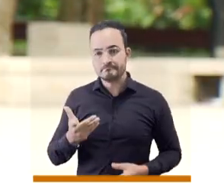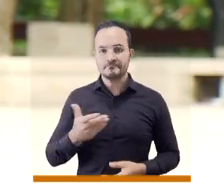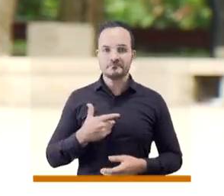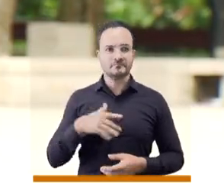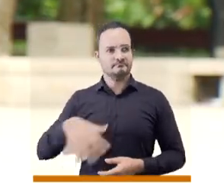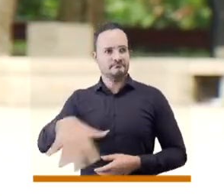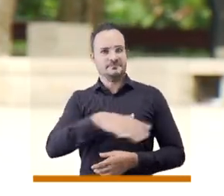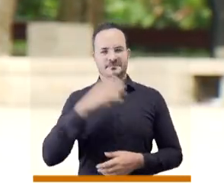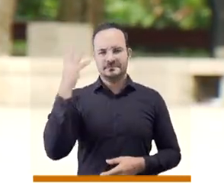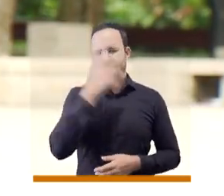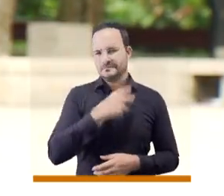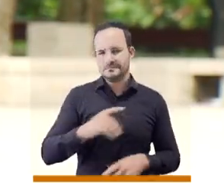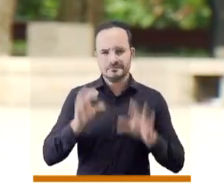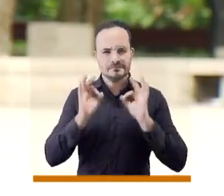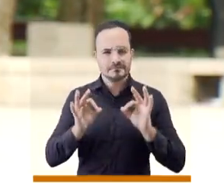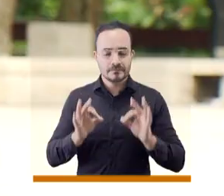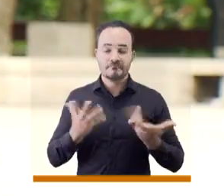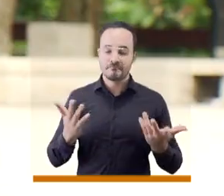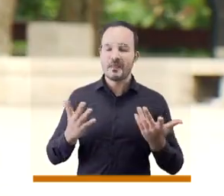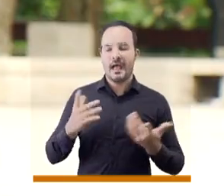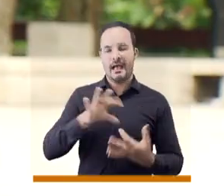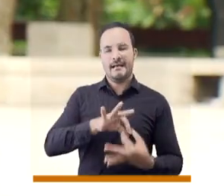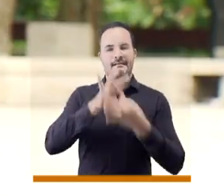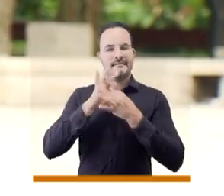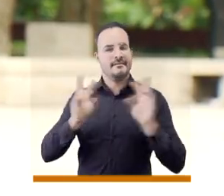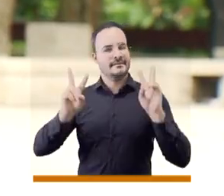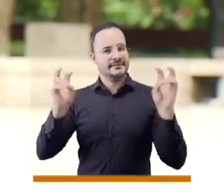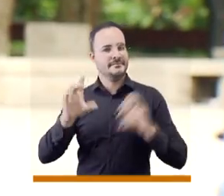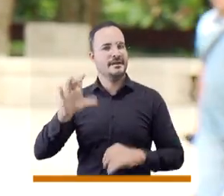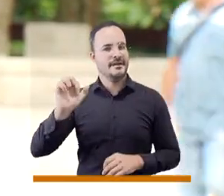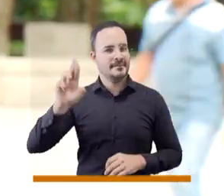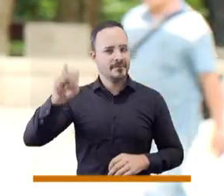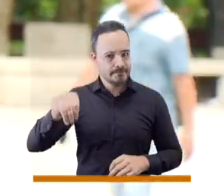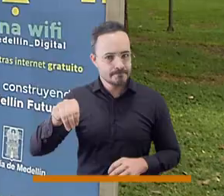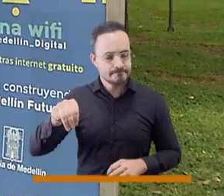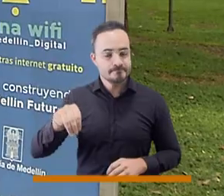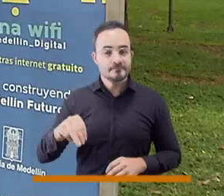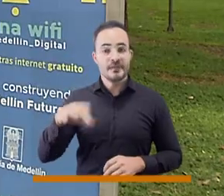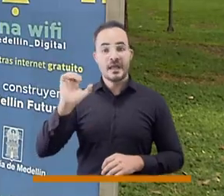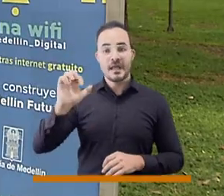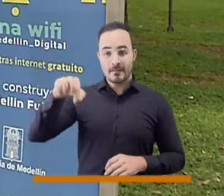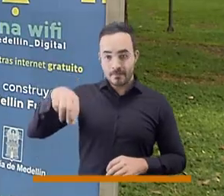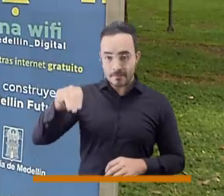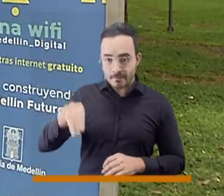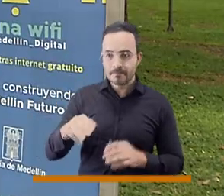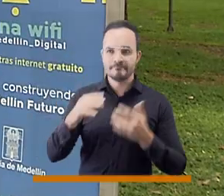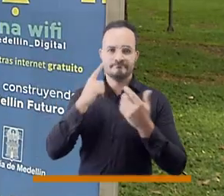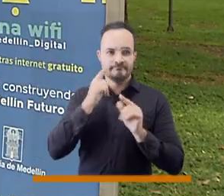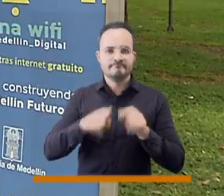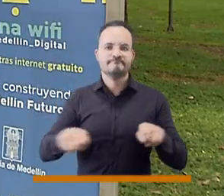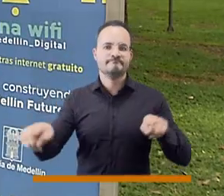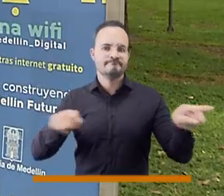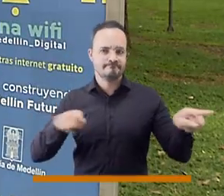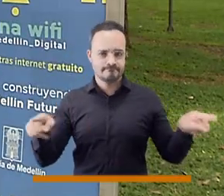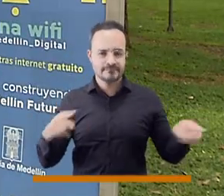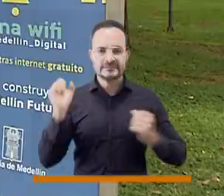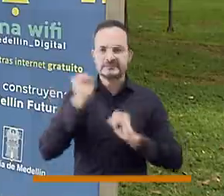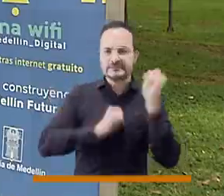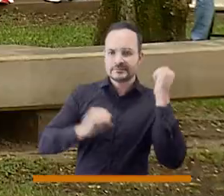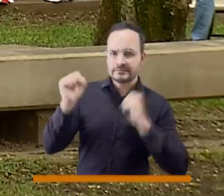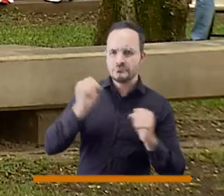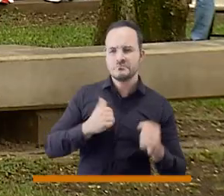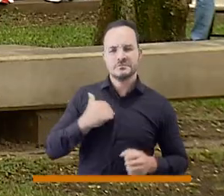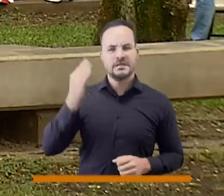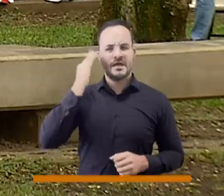que nos acompaña y nos cede este precioso lugar en el día de hoy, EPM, sobre las preocupaciones que también